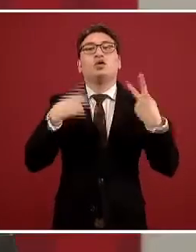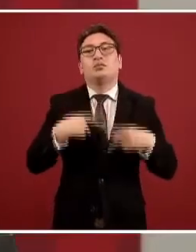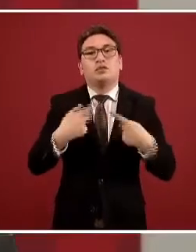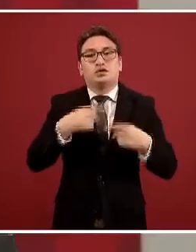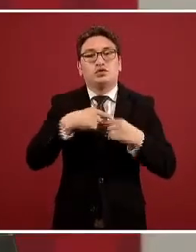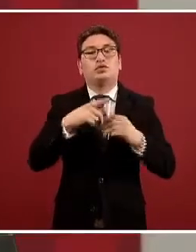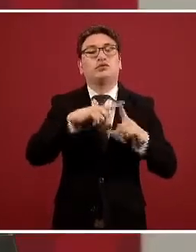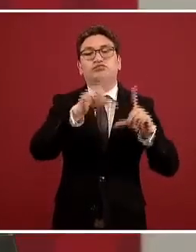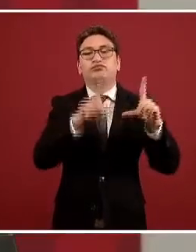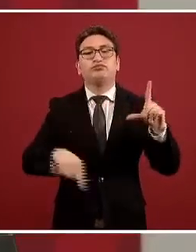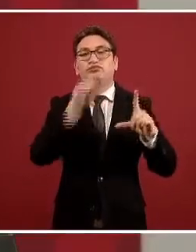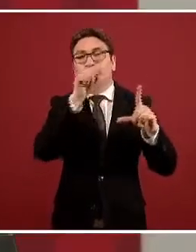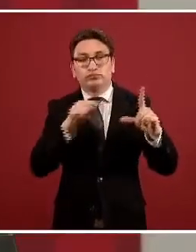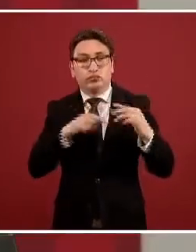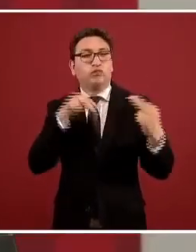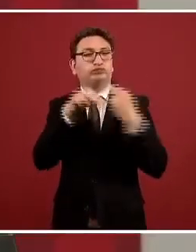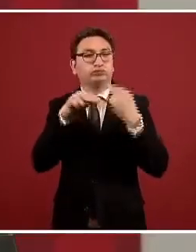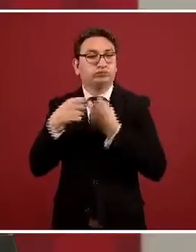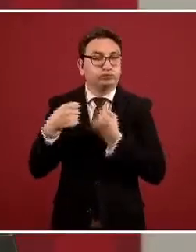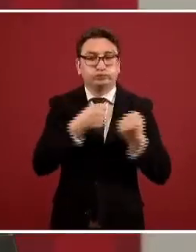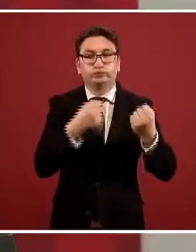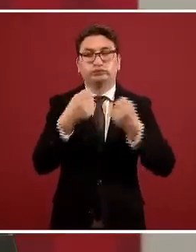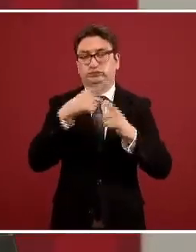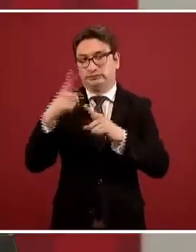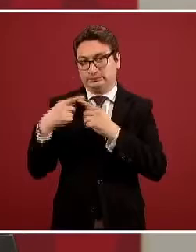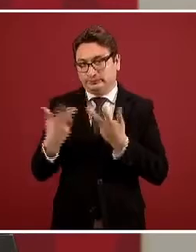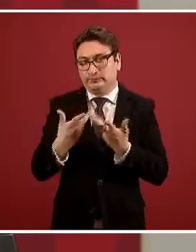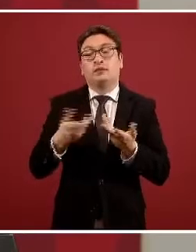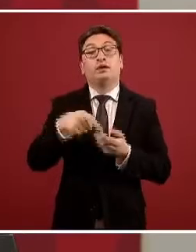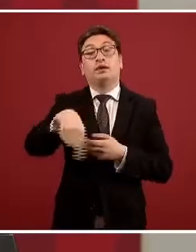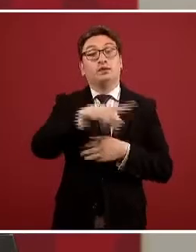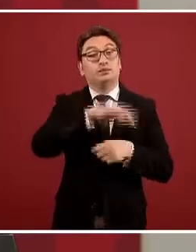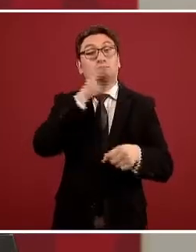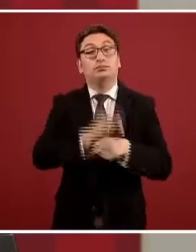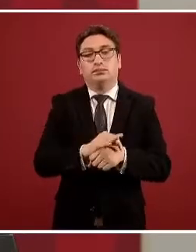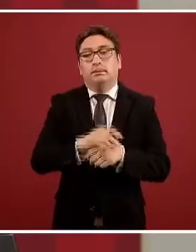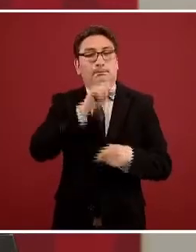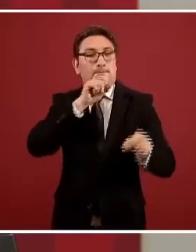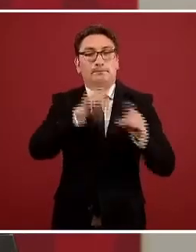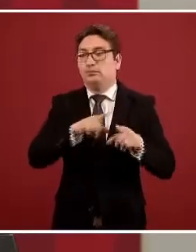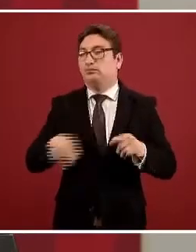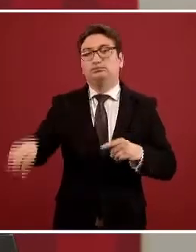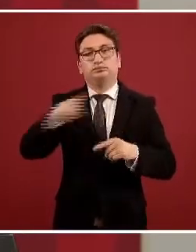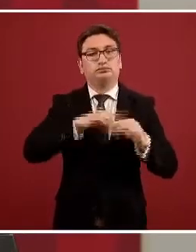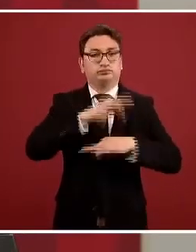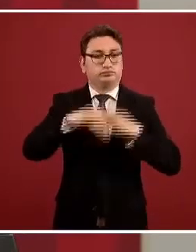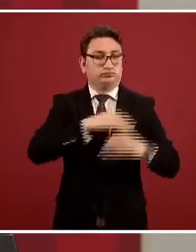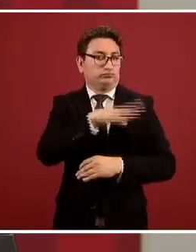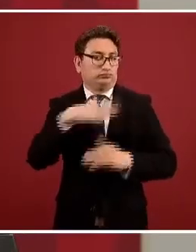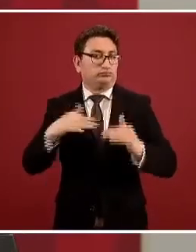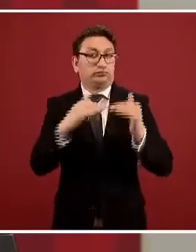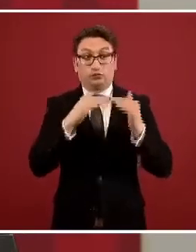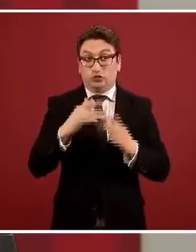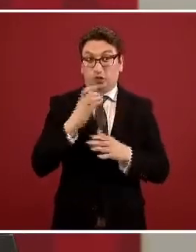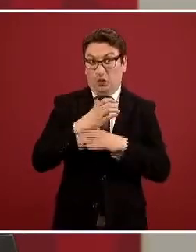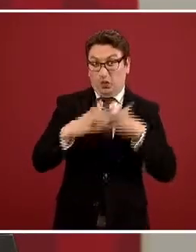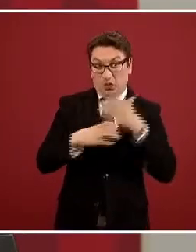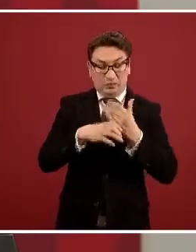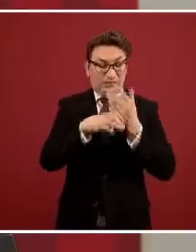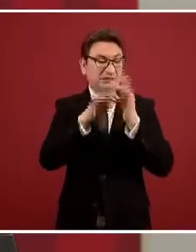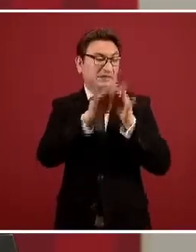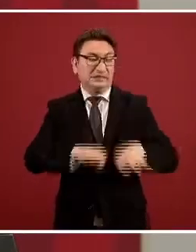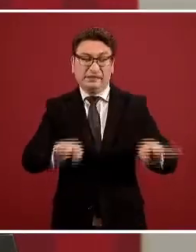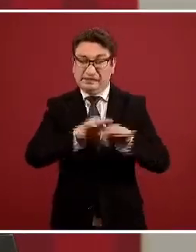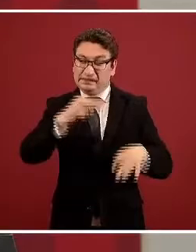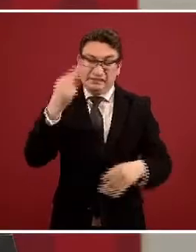territorio nacional. Las medidas de protección son en general las mismas. No se requiere un equipo de protección